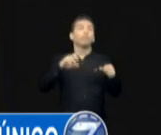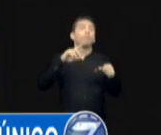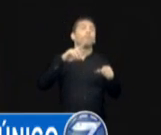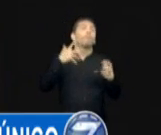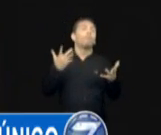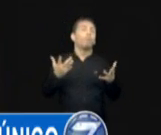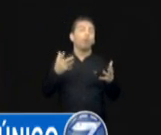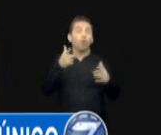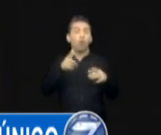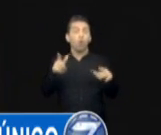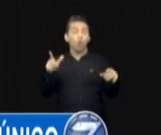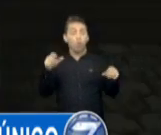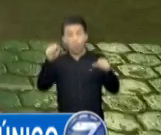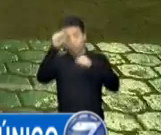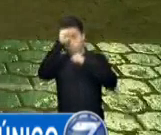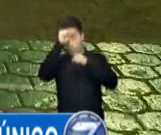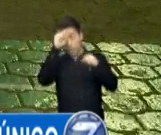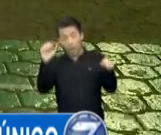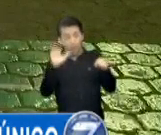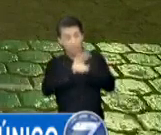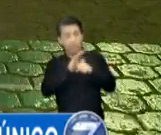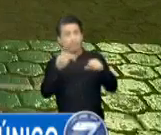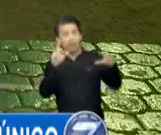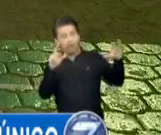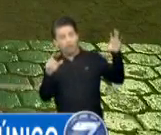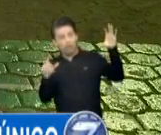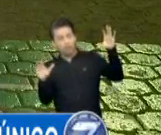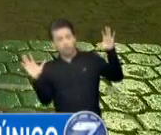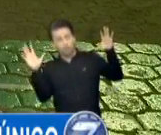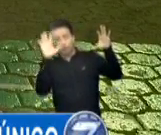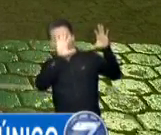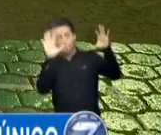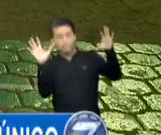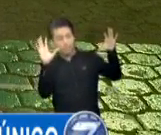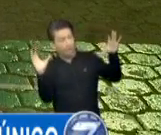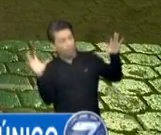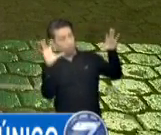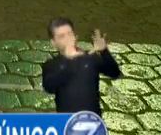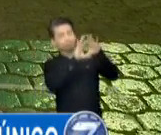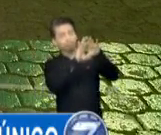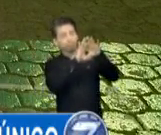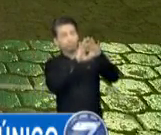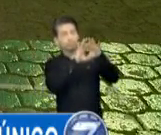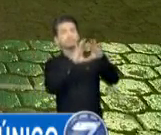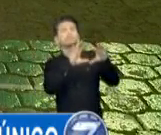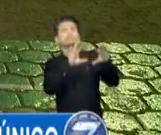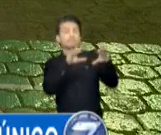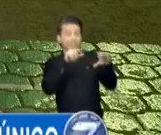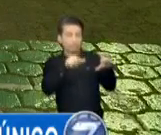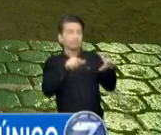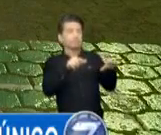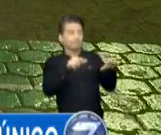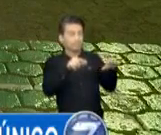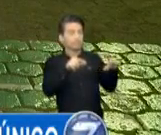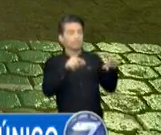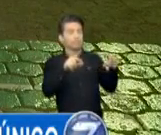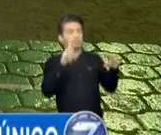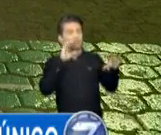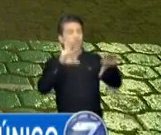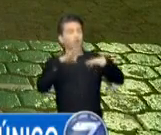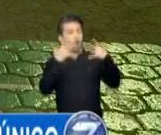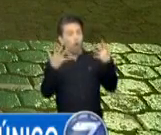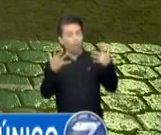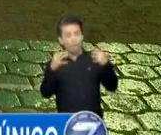completamente metida dentro de la sombra que proyecta la tierra del espacio entonces estamos viendo cómo se alinean